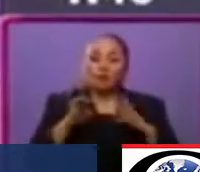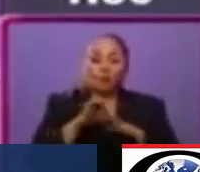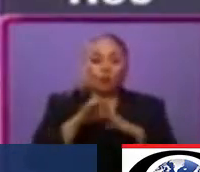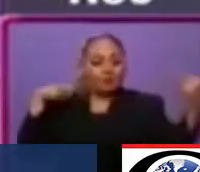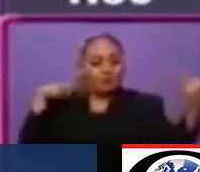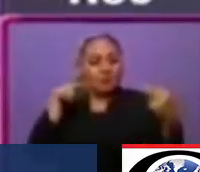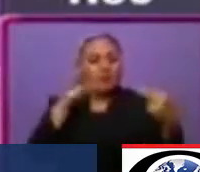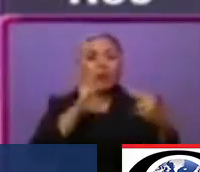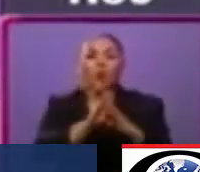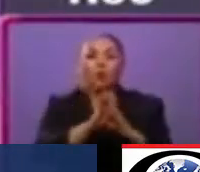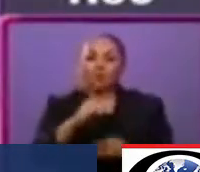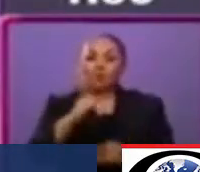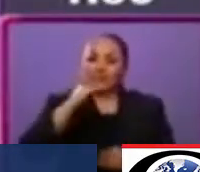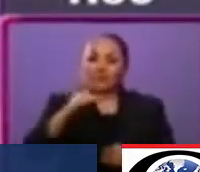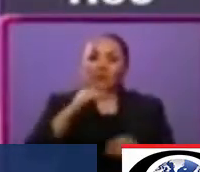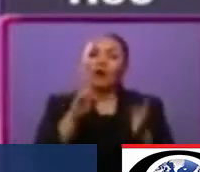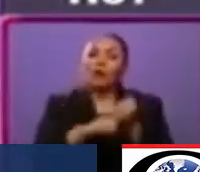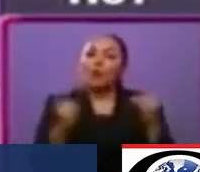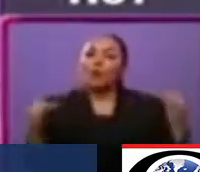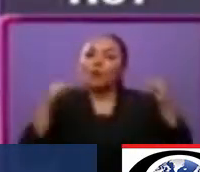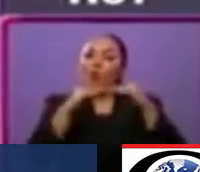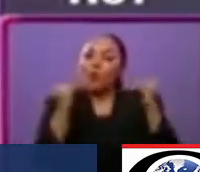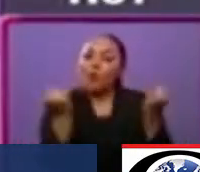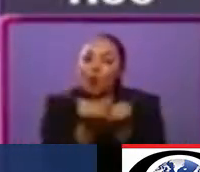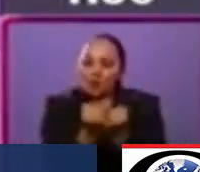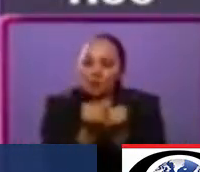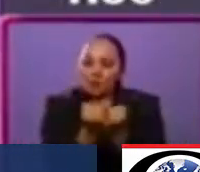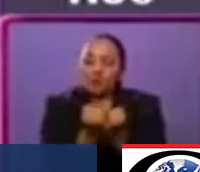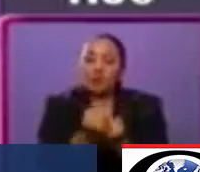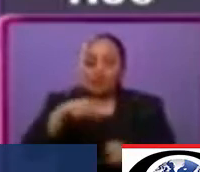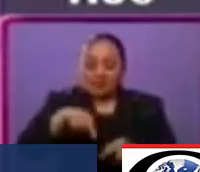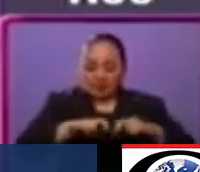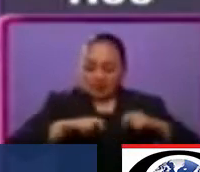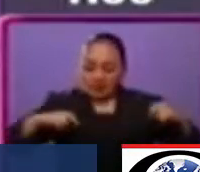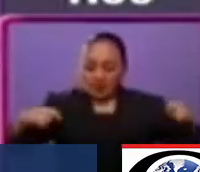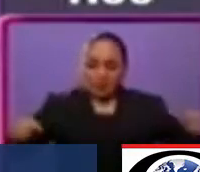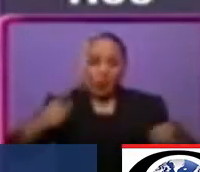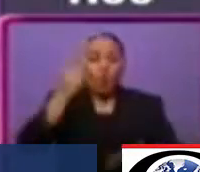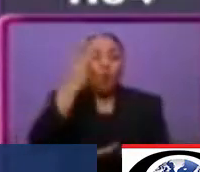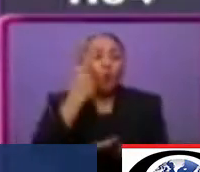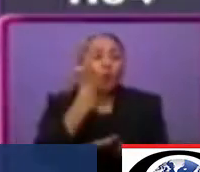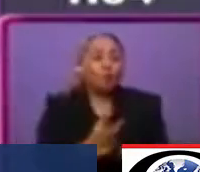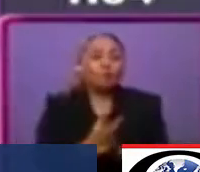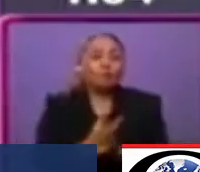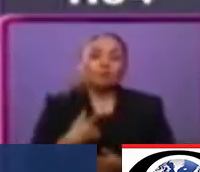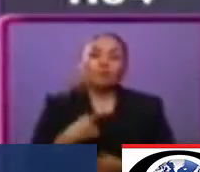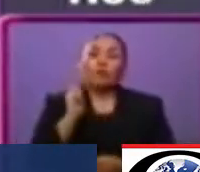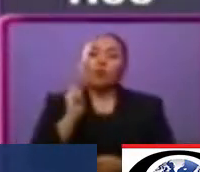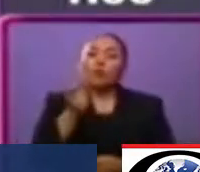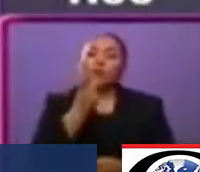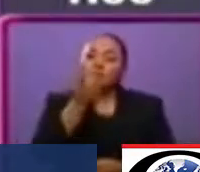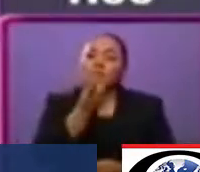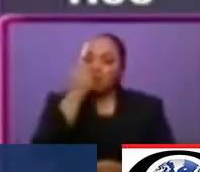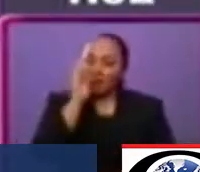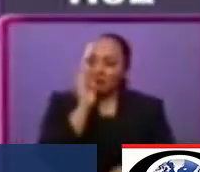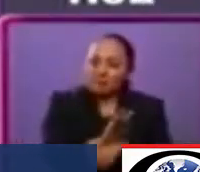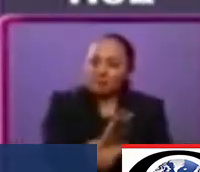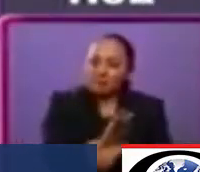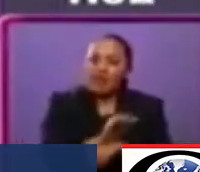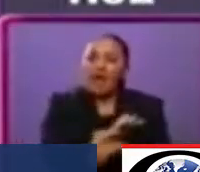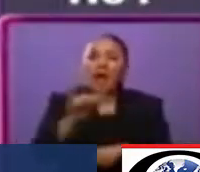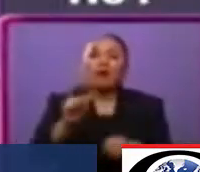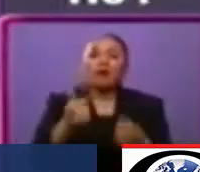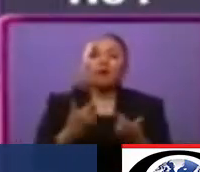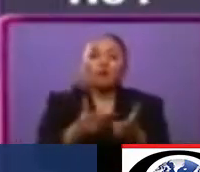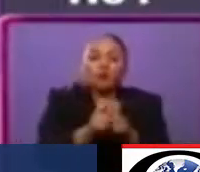nuevo, mientras que se invertirán 16.250 millones de pesos para dotar el techo de cemento a 250.000